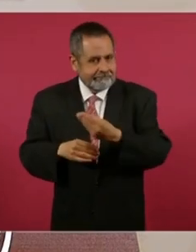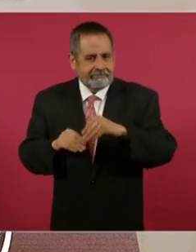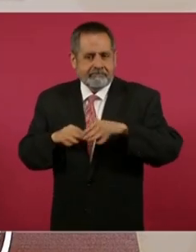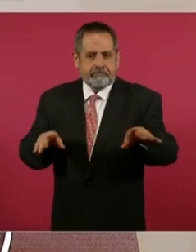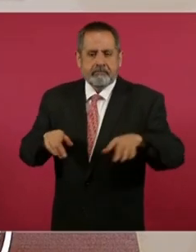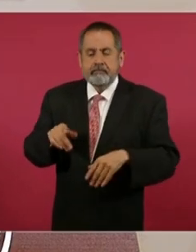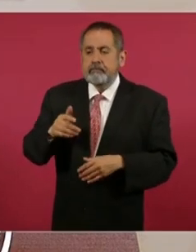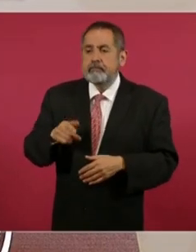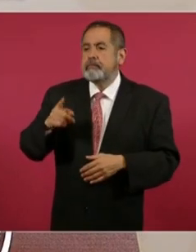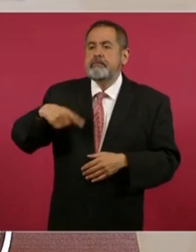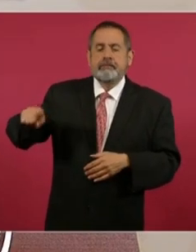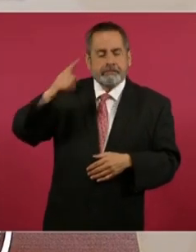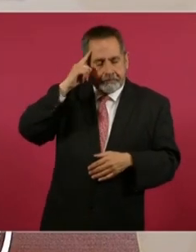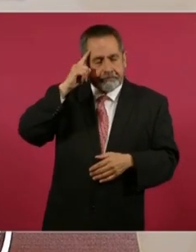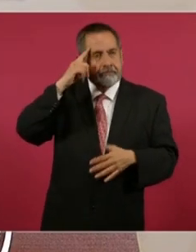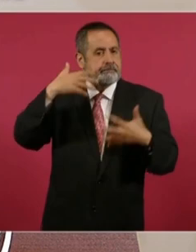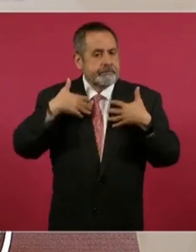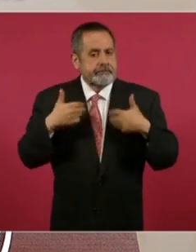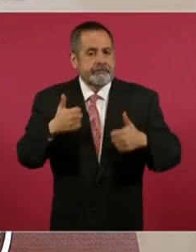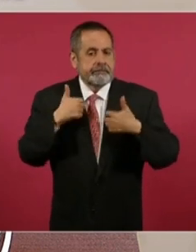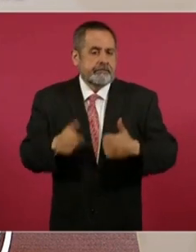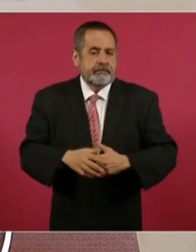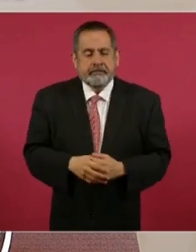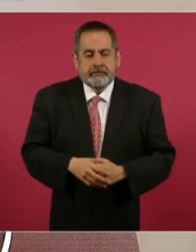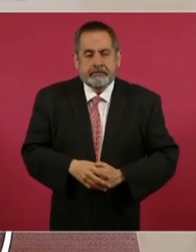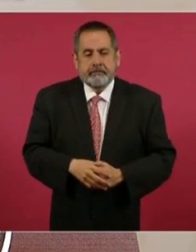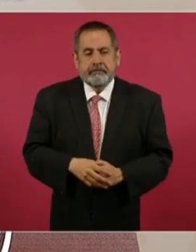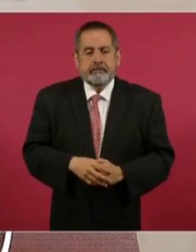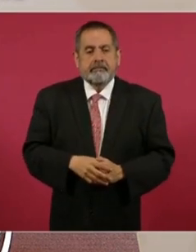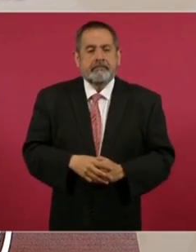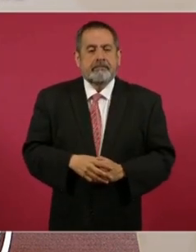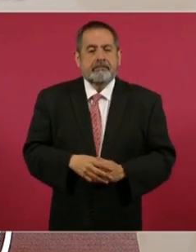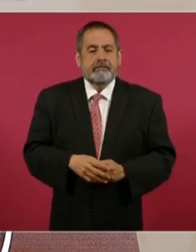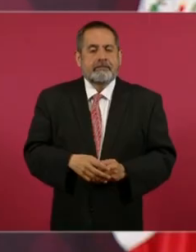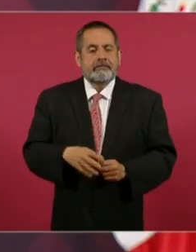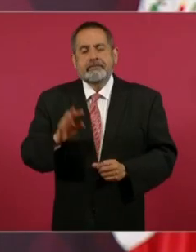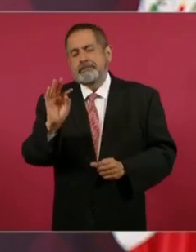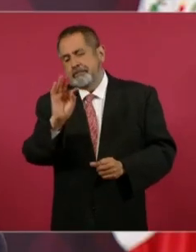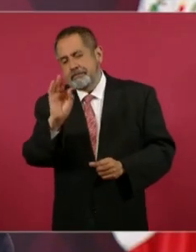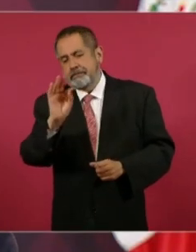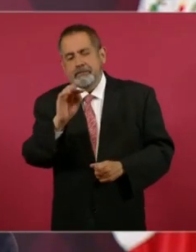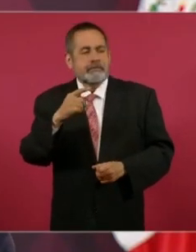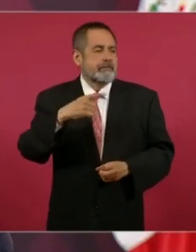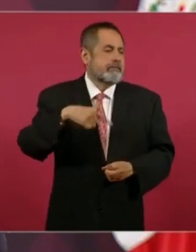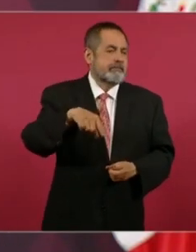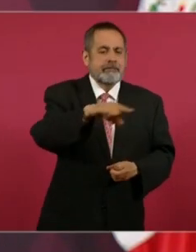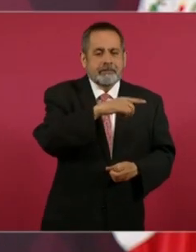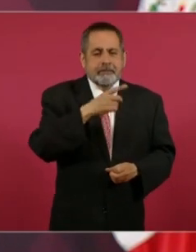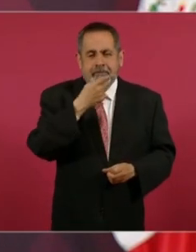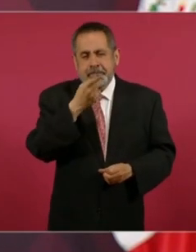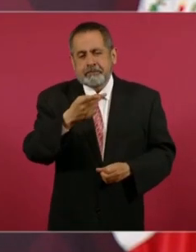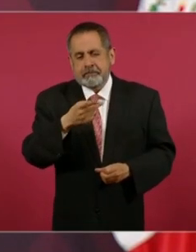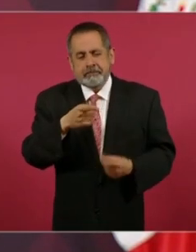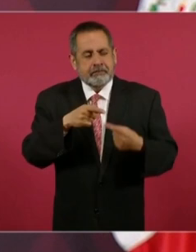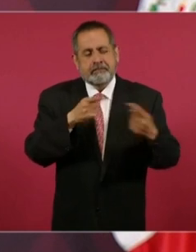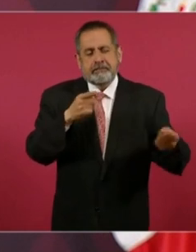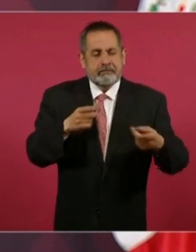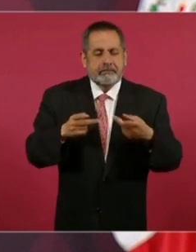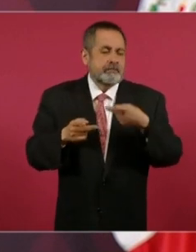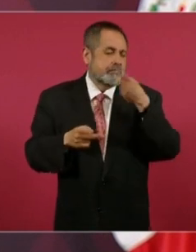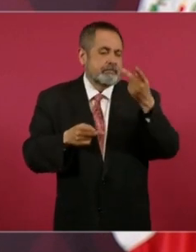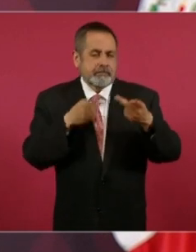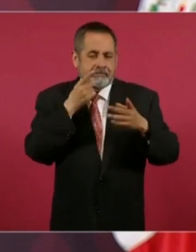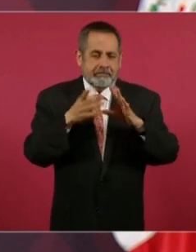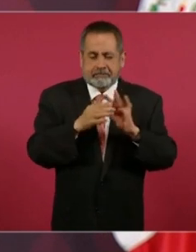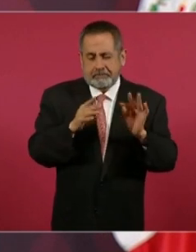porque ayuda mucho a entender. Si alguien dice en un discurso, un opositor,